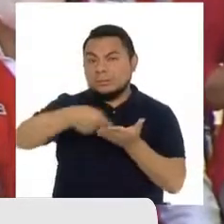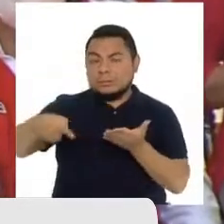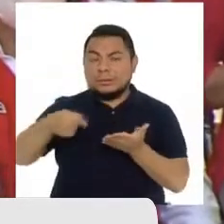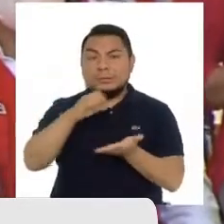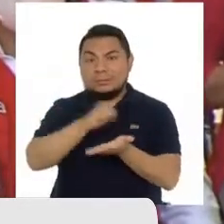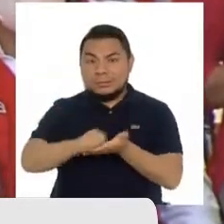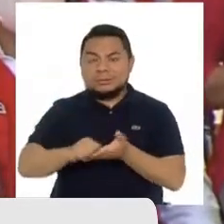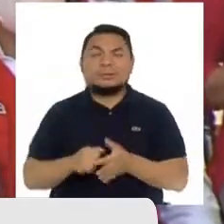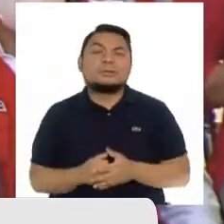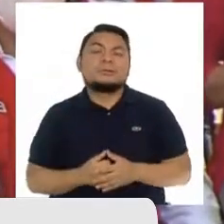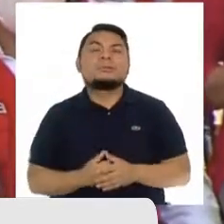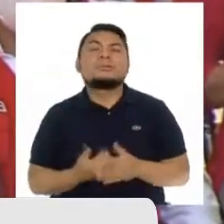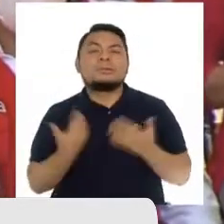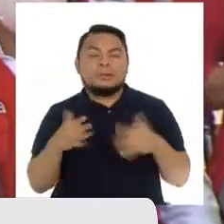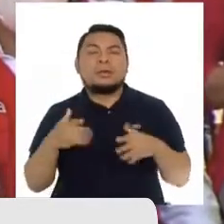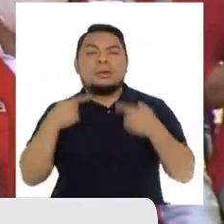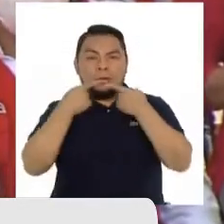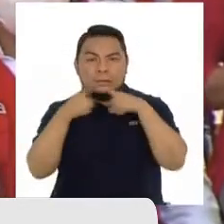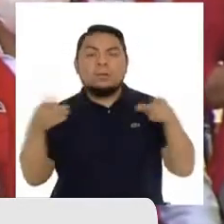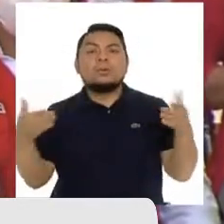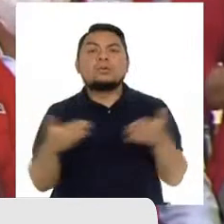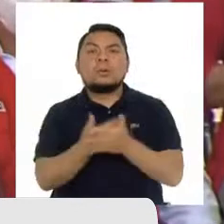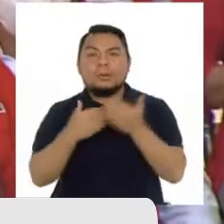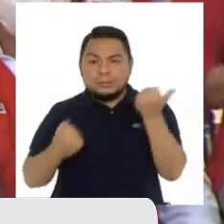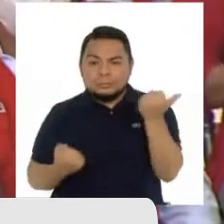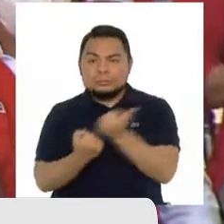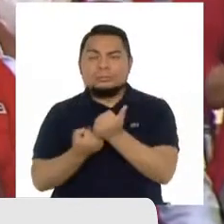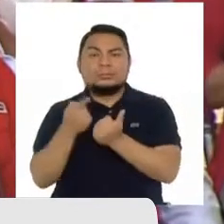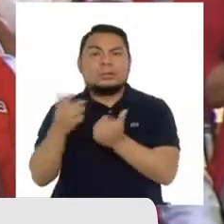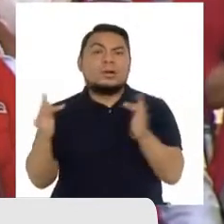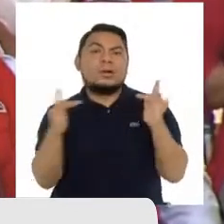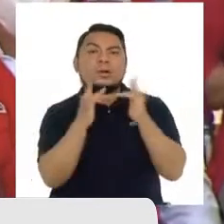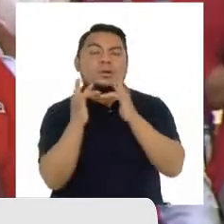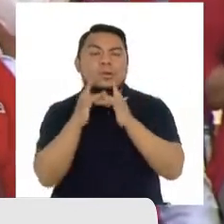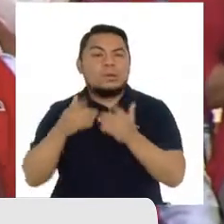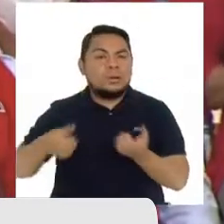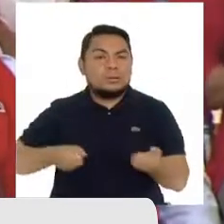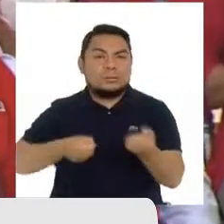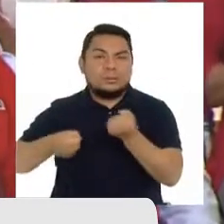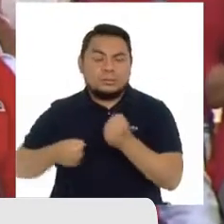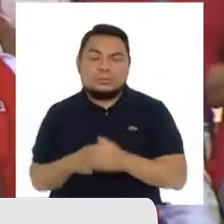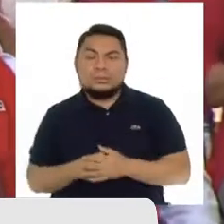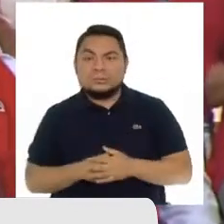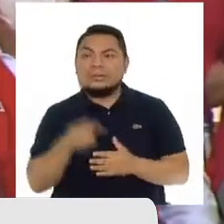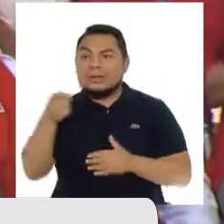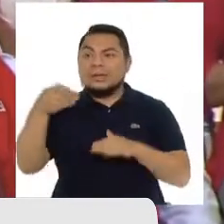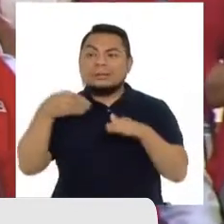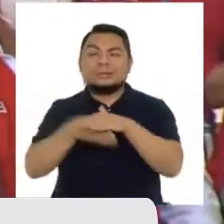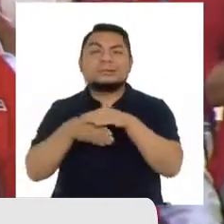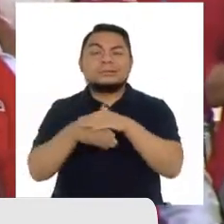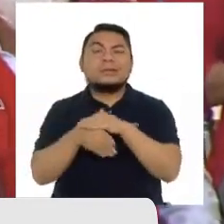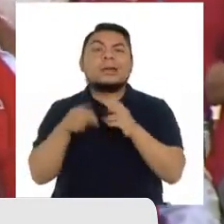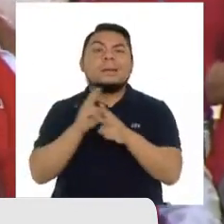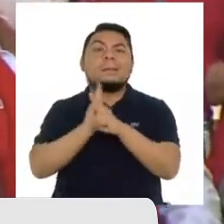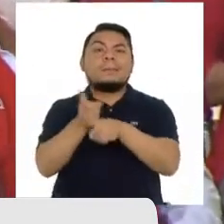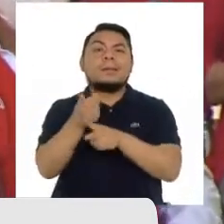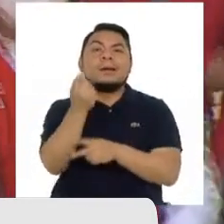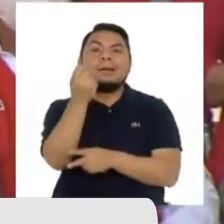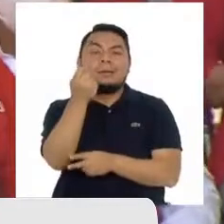meses daremos un nuevo impulso a la conectividad rural acceso a créditos